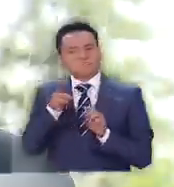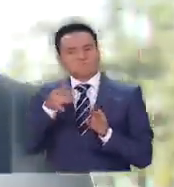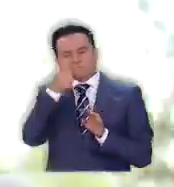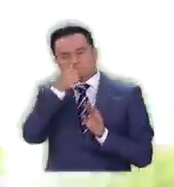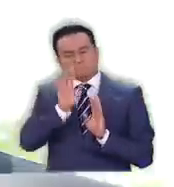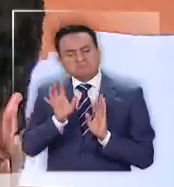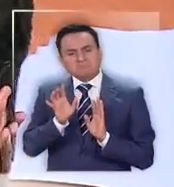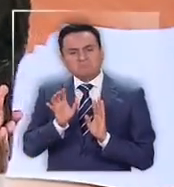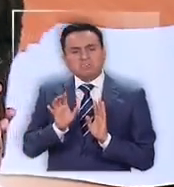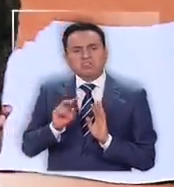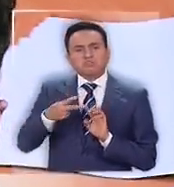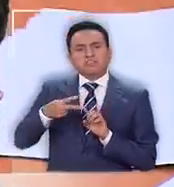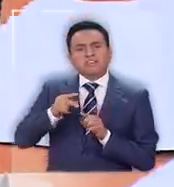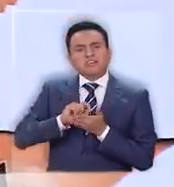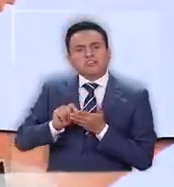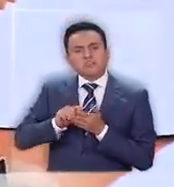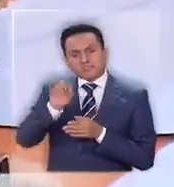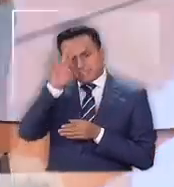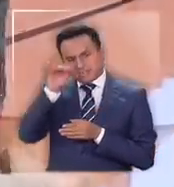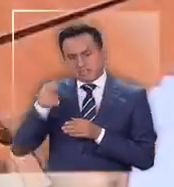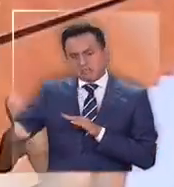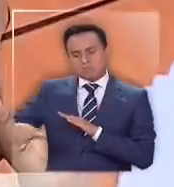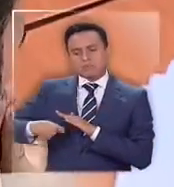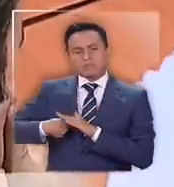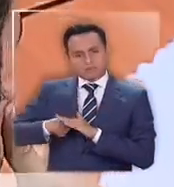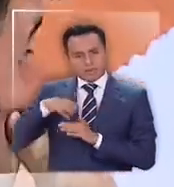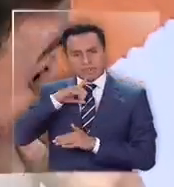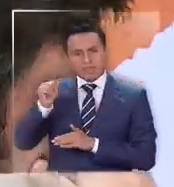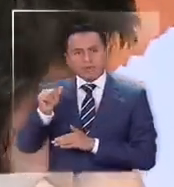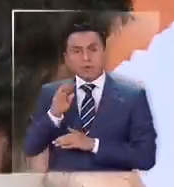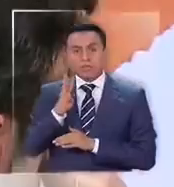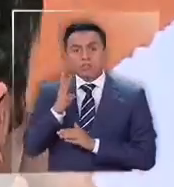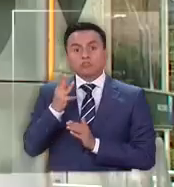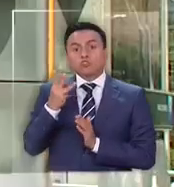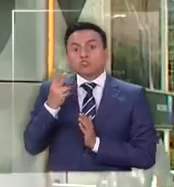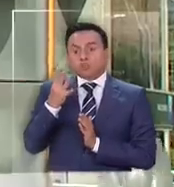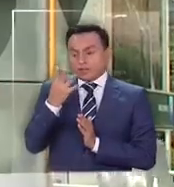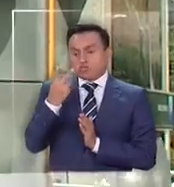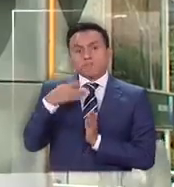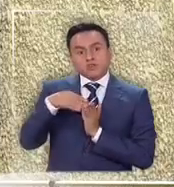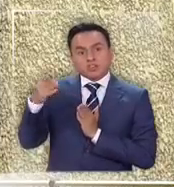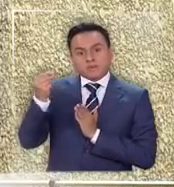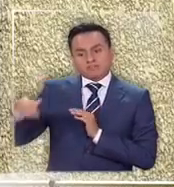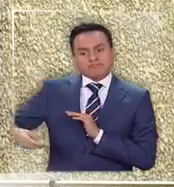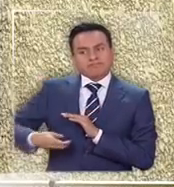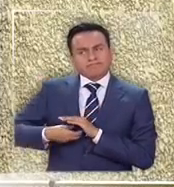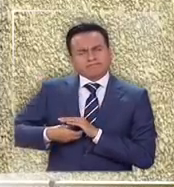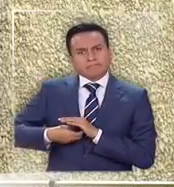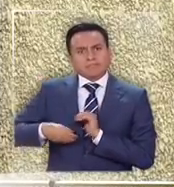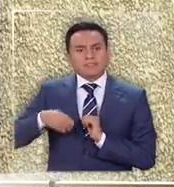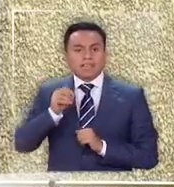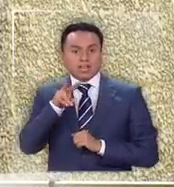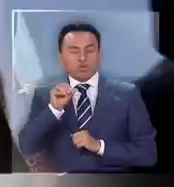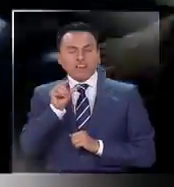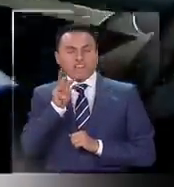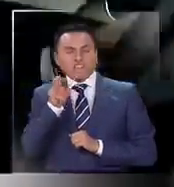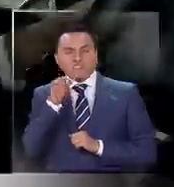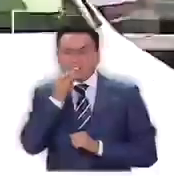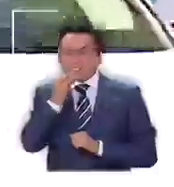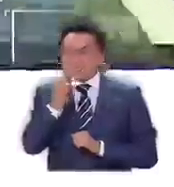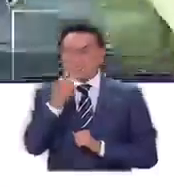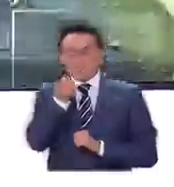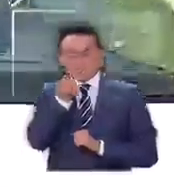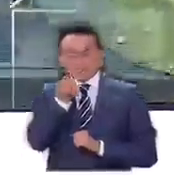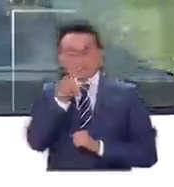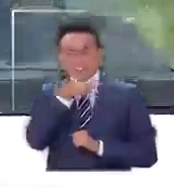siendo subsecretario de Minería, recibió dineros por parte de Penta por un total de 42 millones de pesos. Sin embargo, Delano y Lavín declararon que